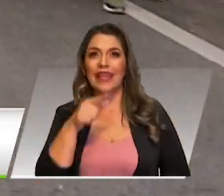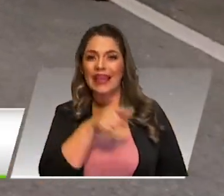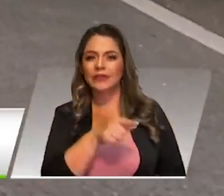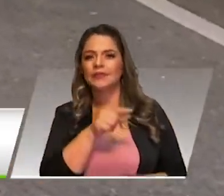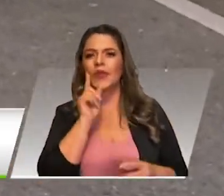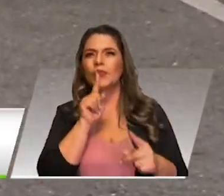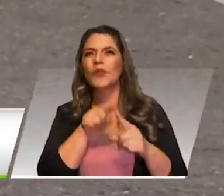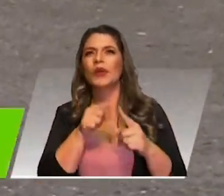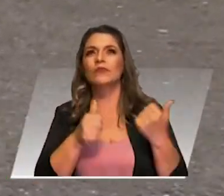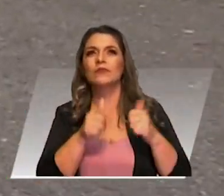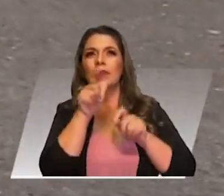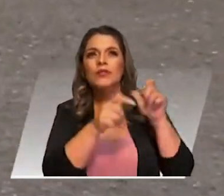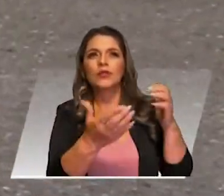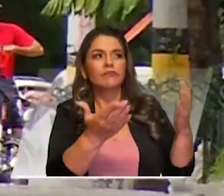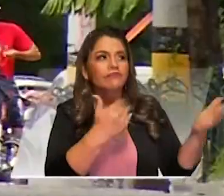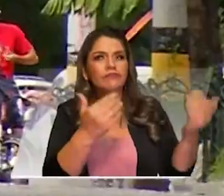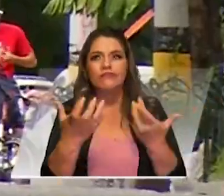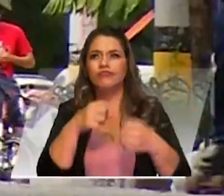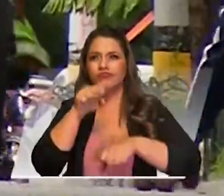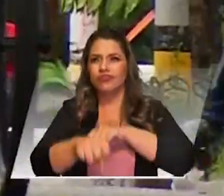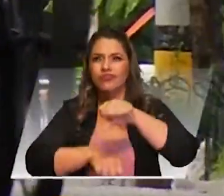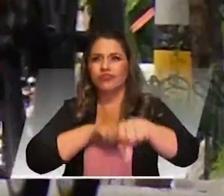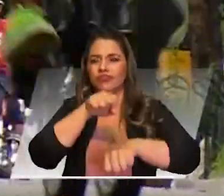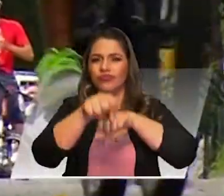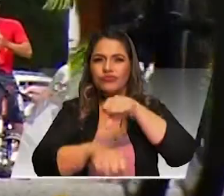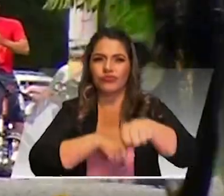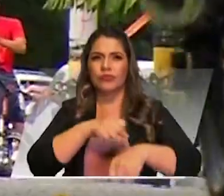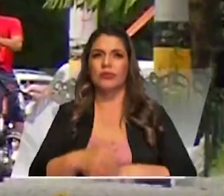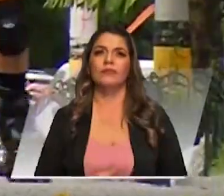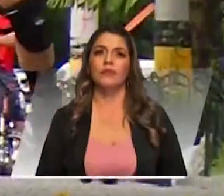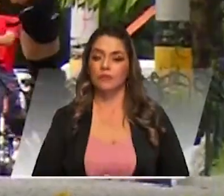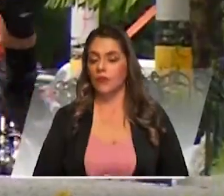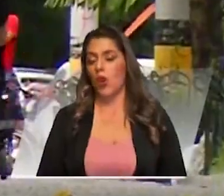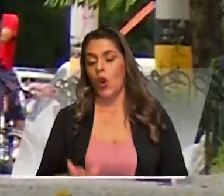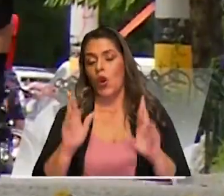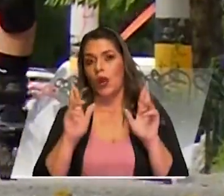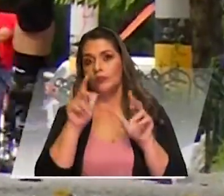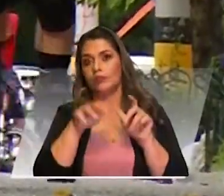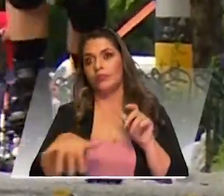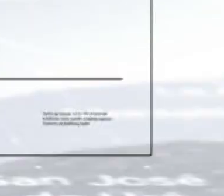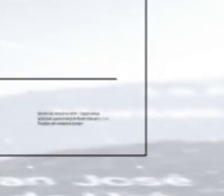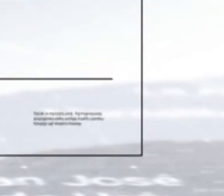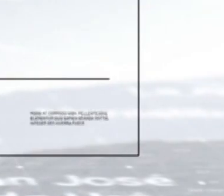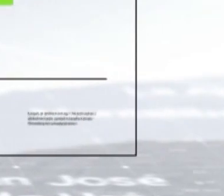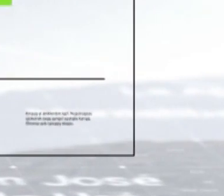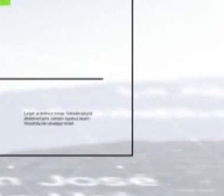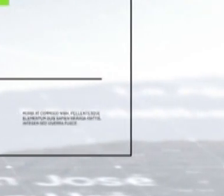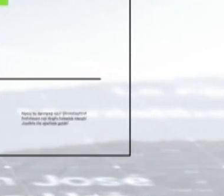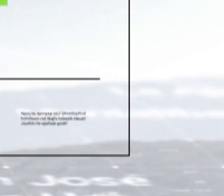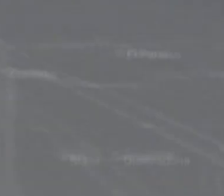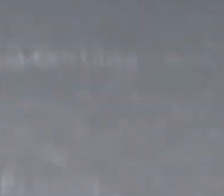aumentar los usuarios y los viajes de las bicicletas como medio de transporte amigable con el medio ambiente.